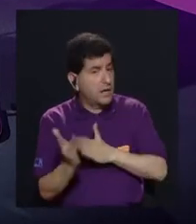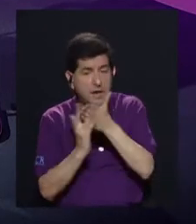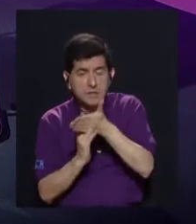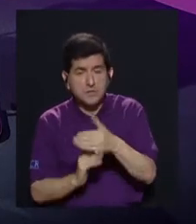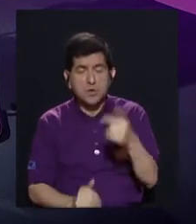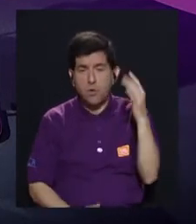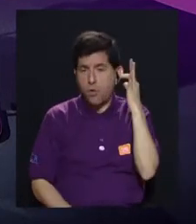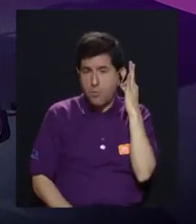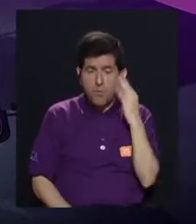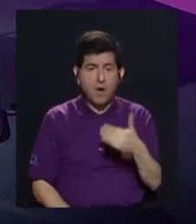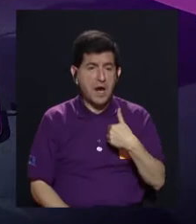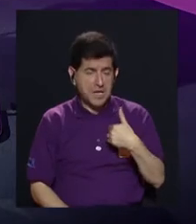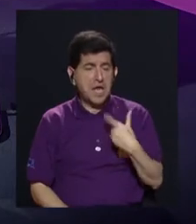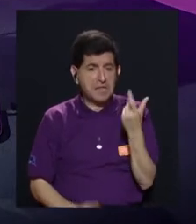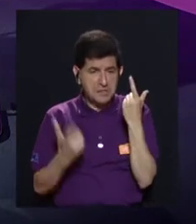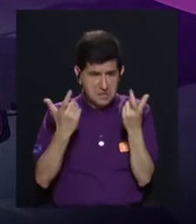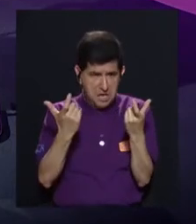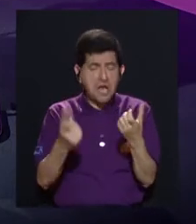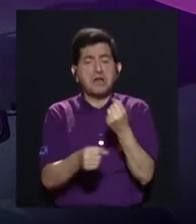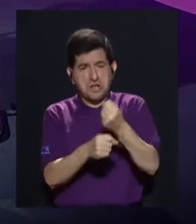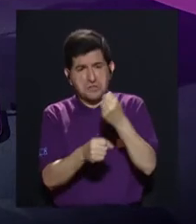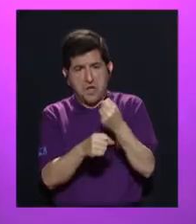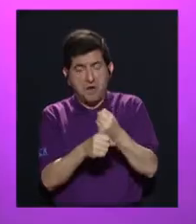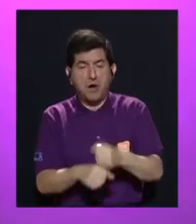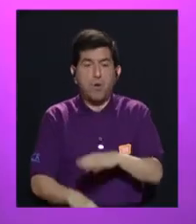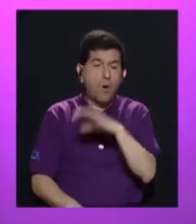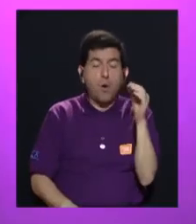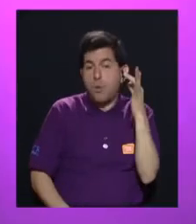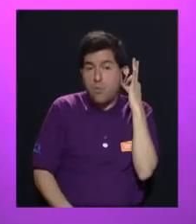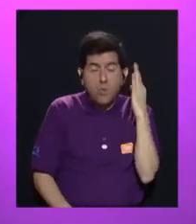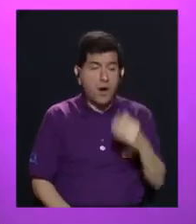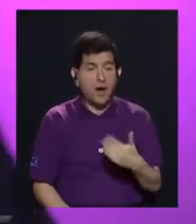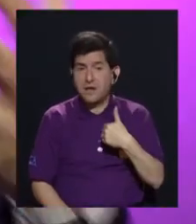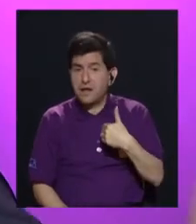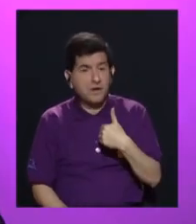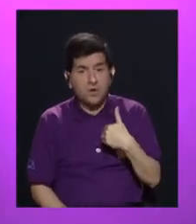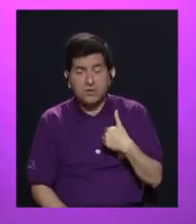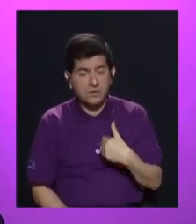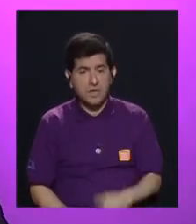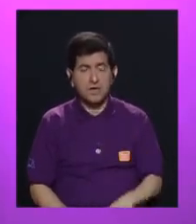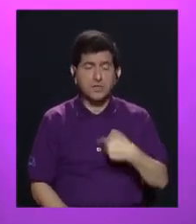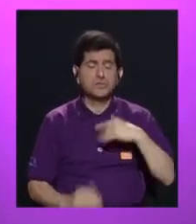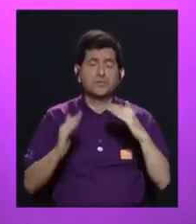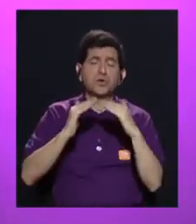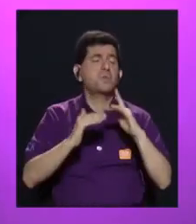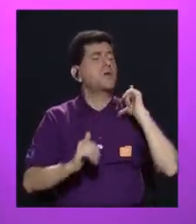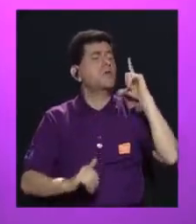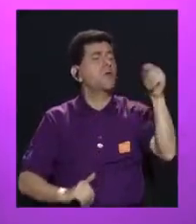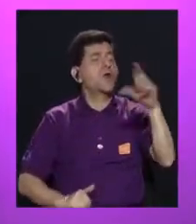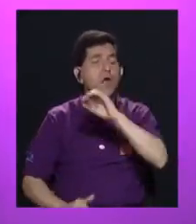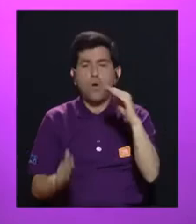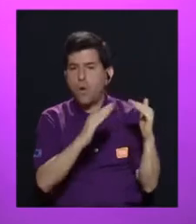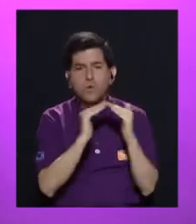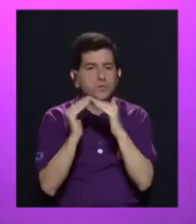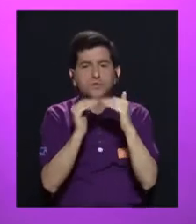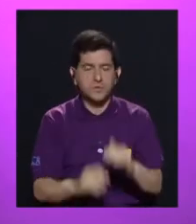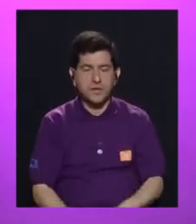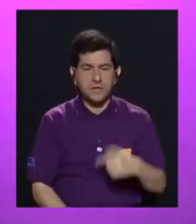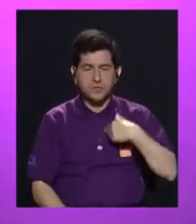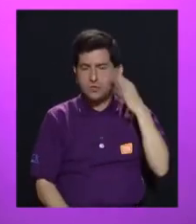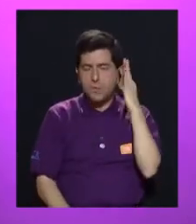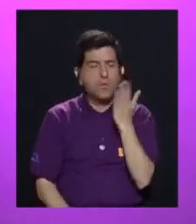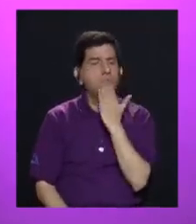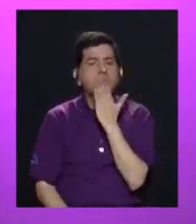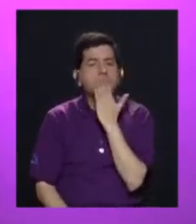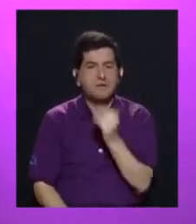mujer que tiene acceso a recursos económicos un trabajo verso soy una mujer que no lo no lo tengo si vivo en una zona rural una zona urbana si soy una mujer